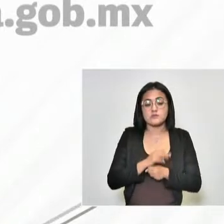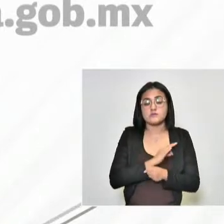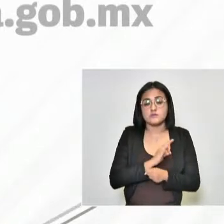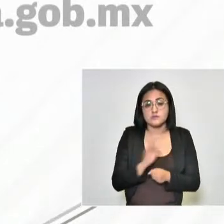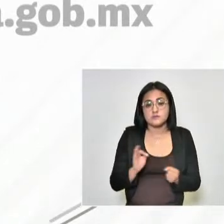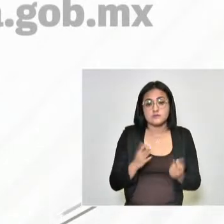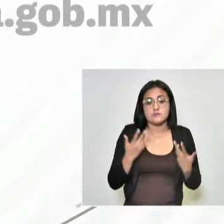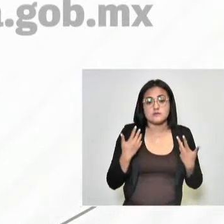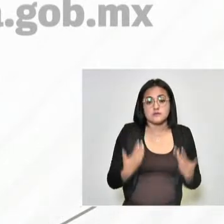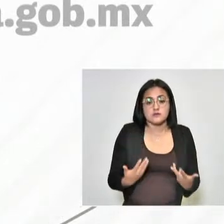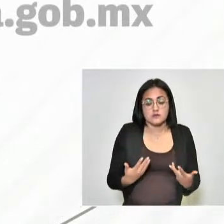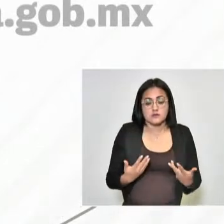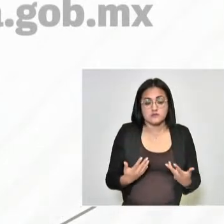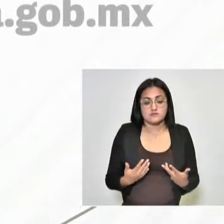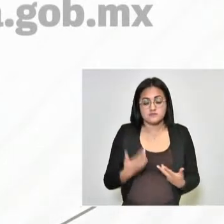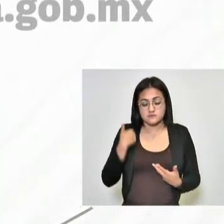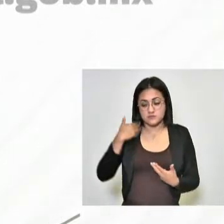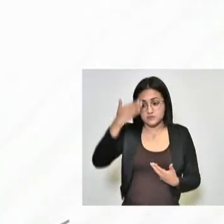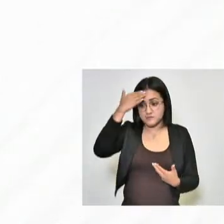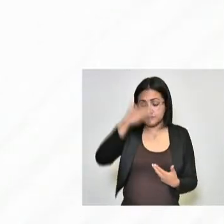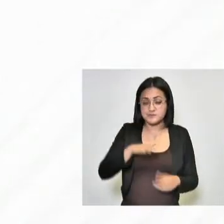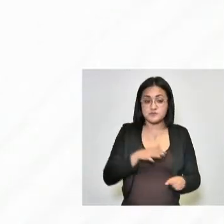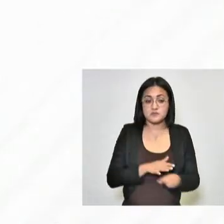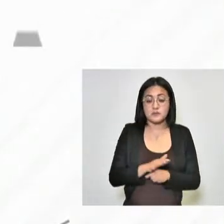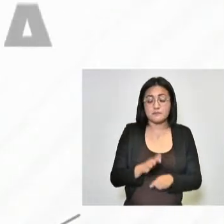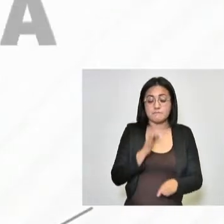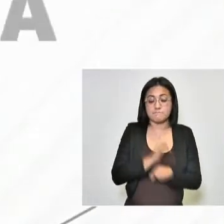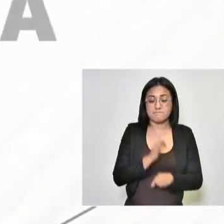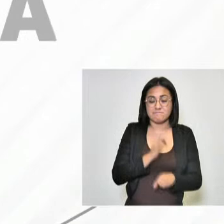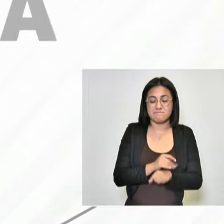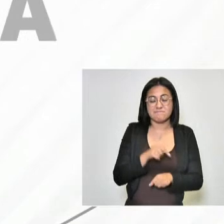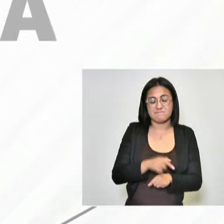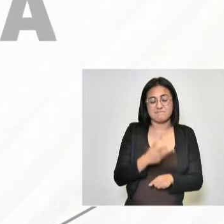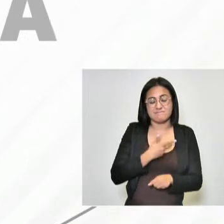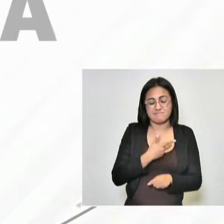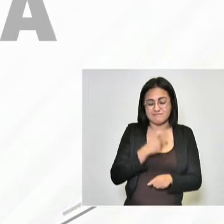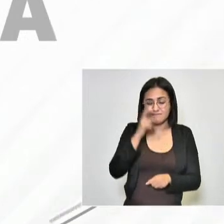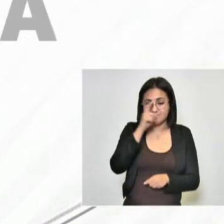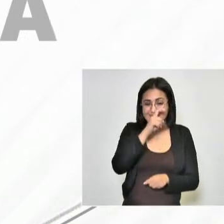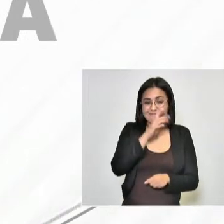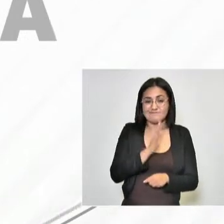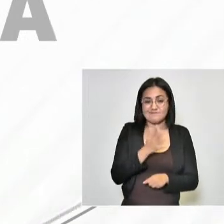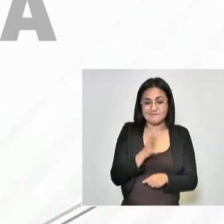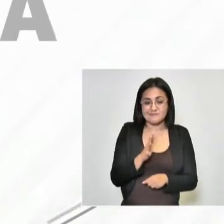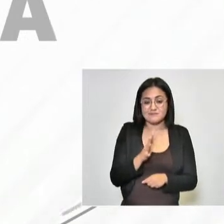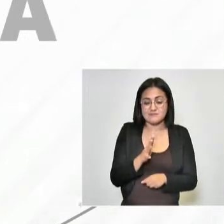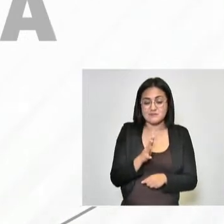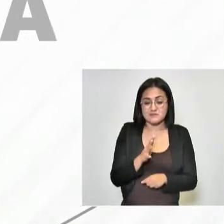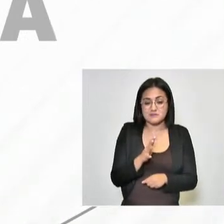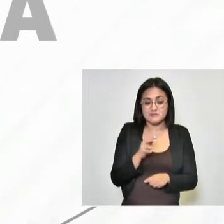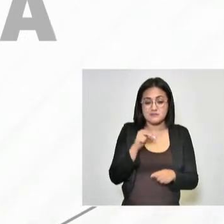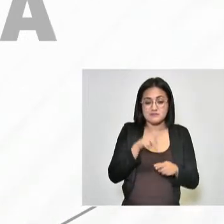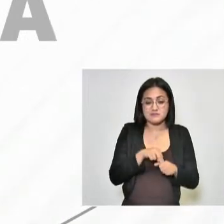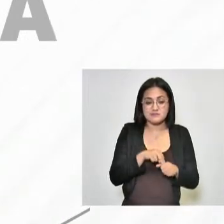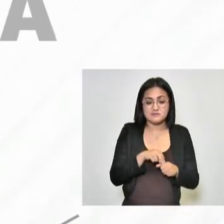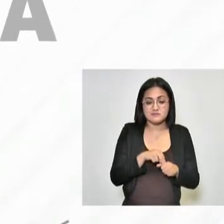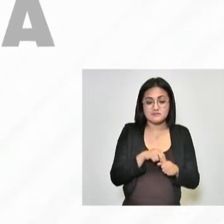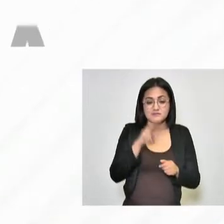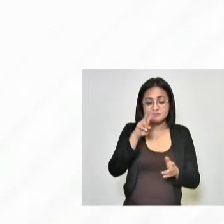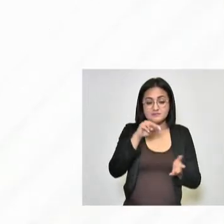posible, saber cuál es la tendencia que se ha tenido por lo menos